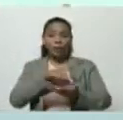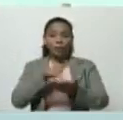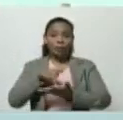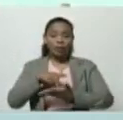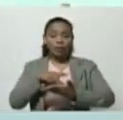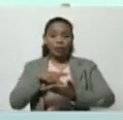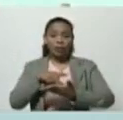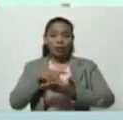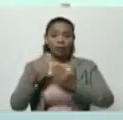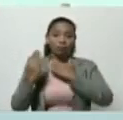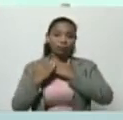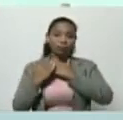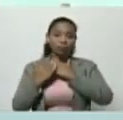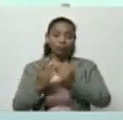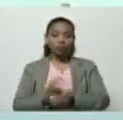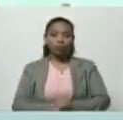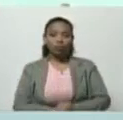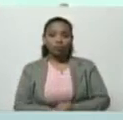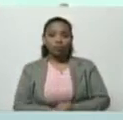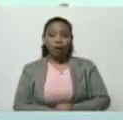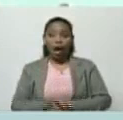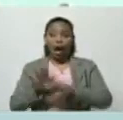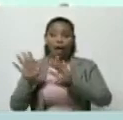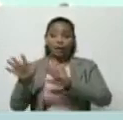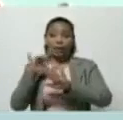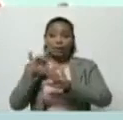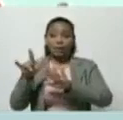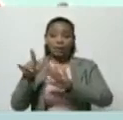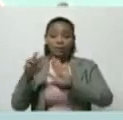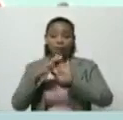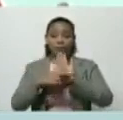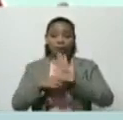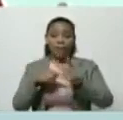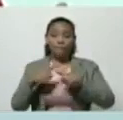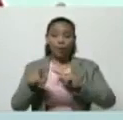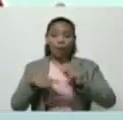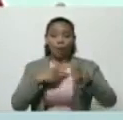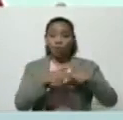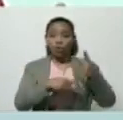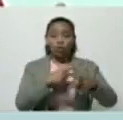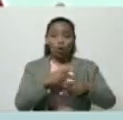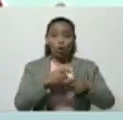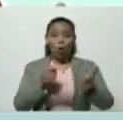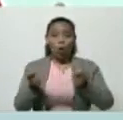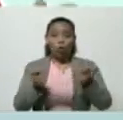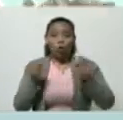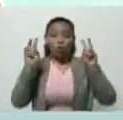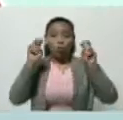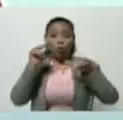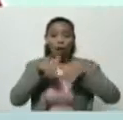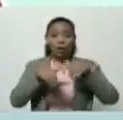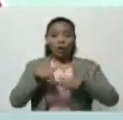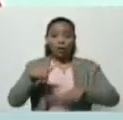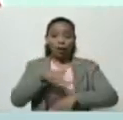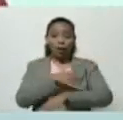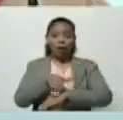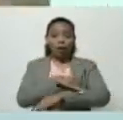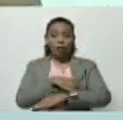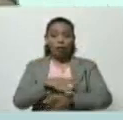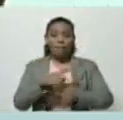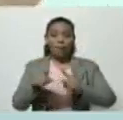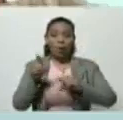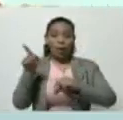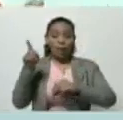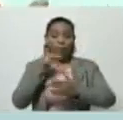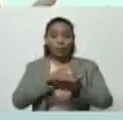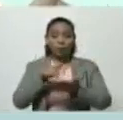convocatoria. Así lo dice el reglamento. Pero el proceso lo van a regir los nuevos electos en las calles. Pero debe